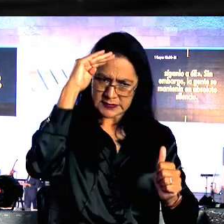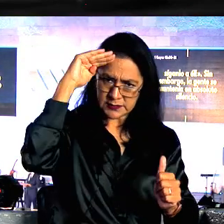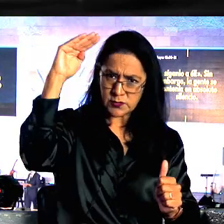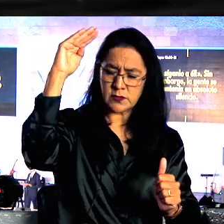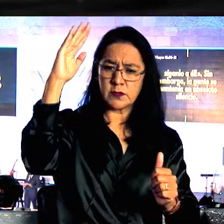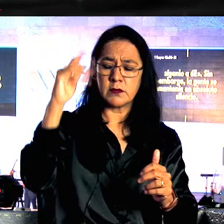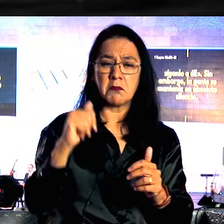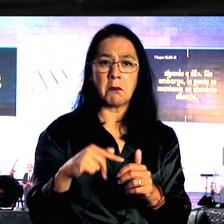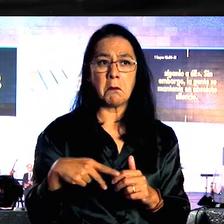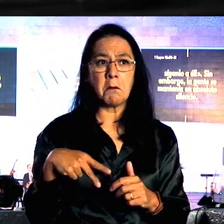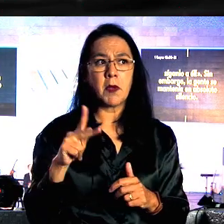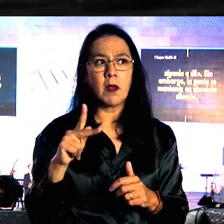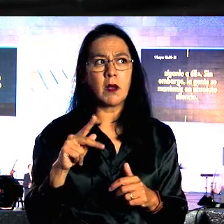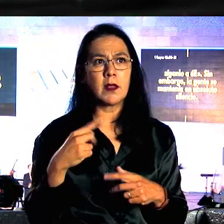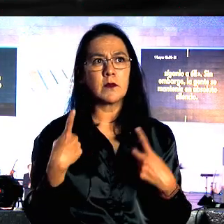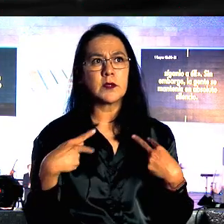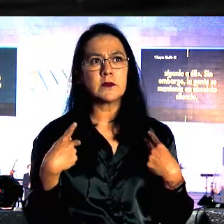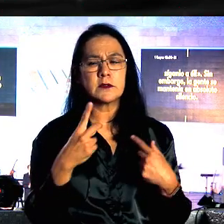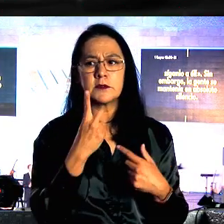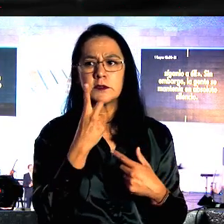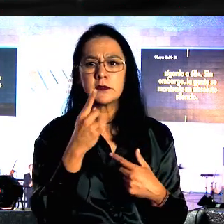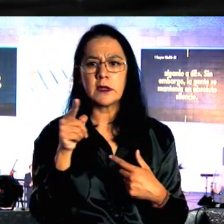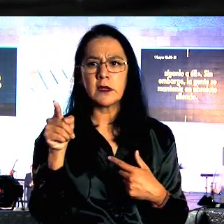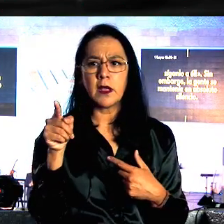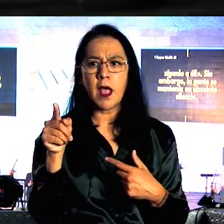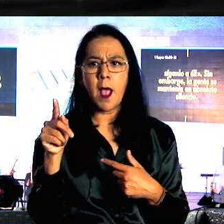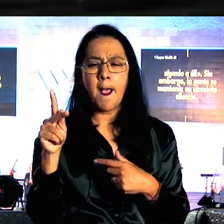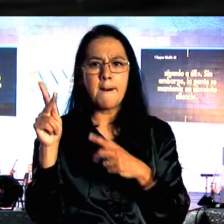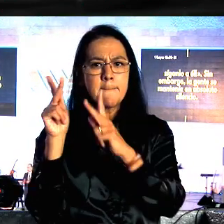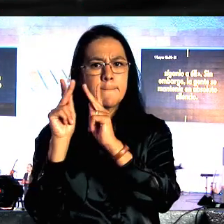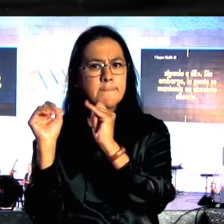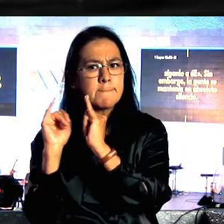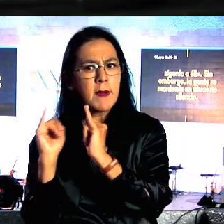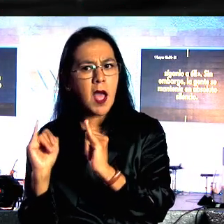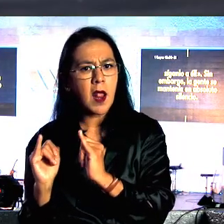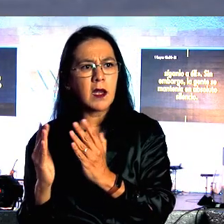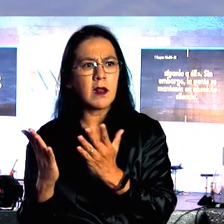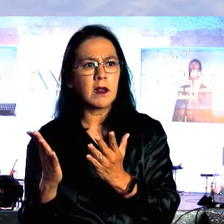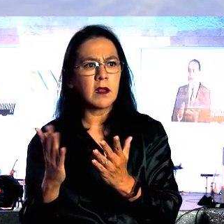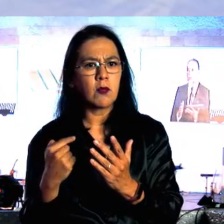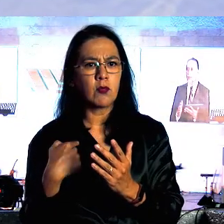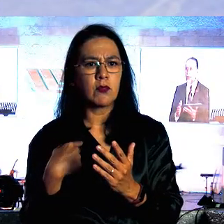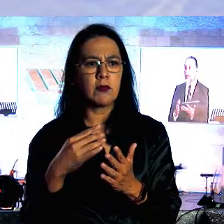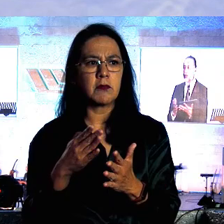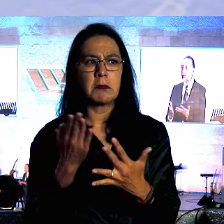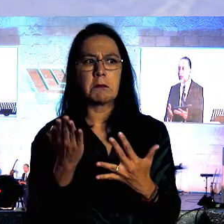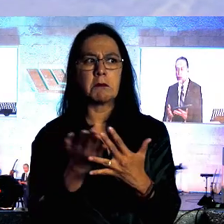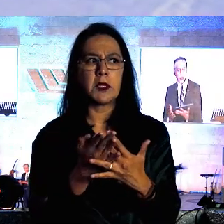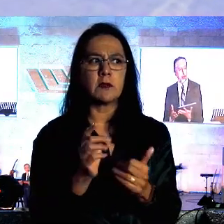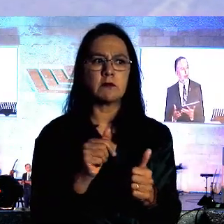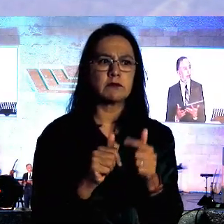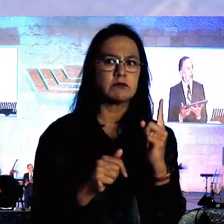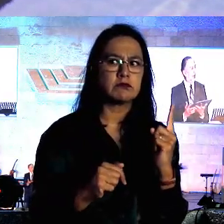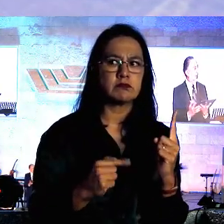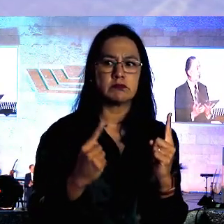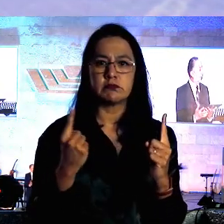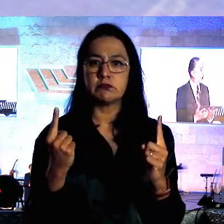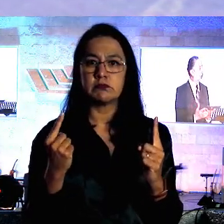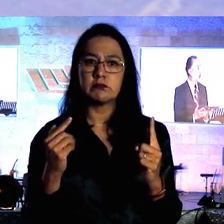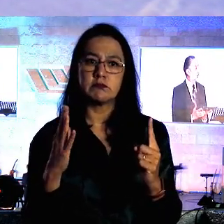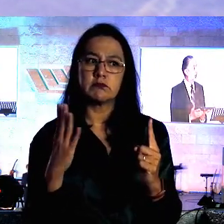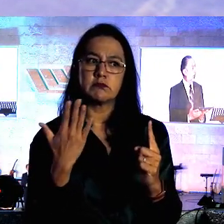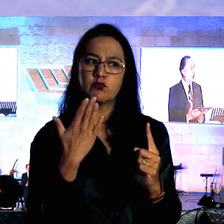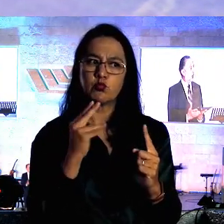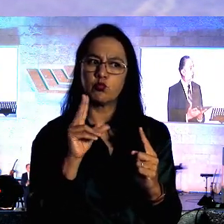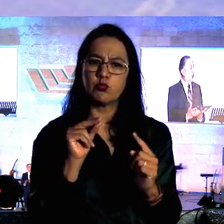decía y si es Baal no, no entonces mejor me quedo en medio ni de un lado ni del